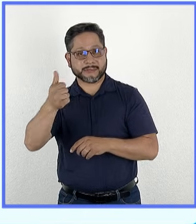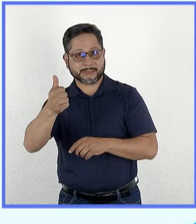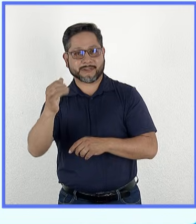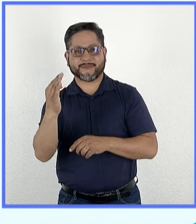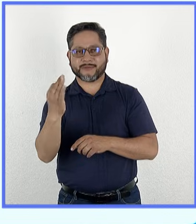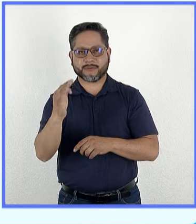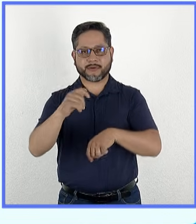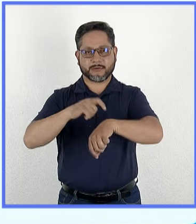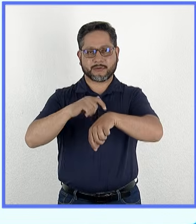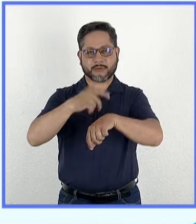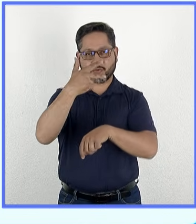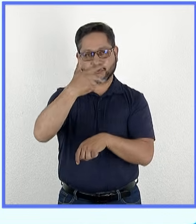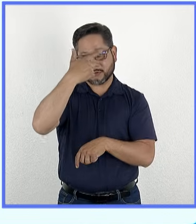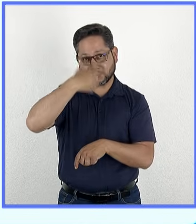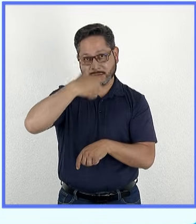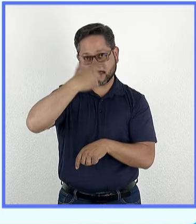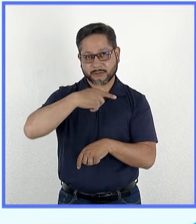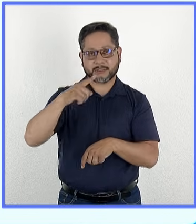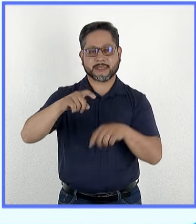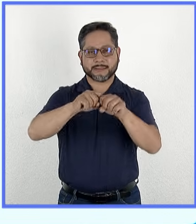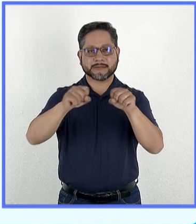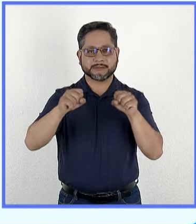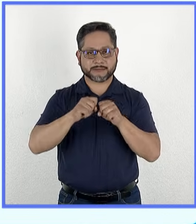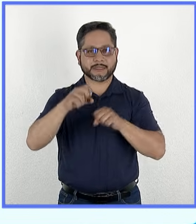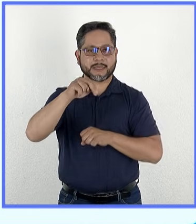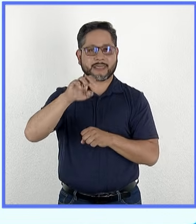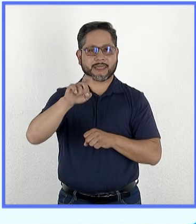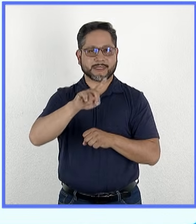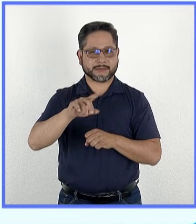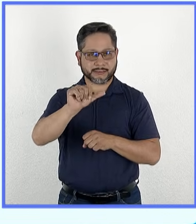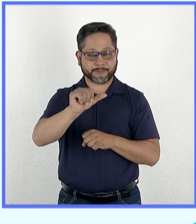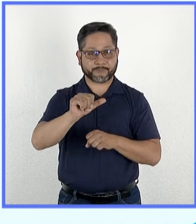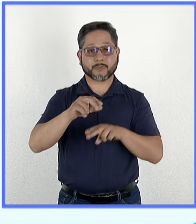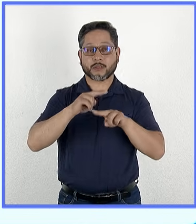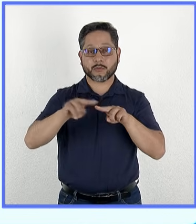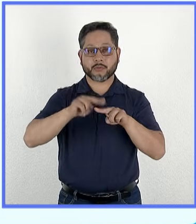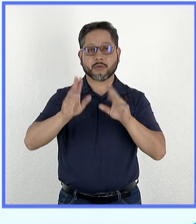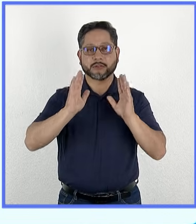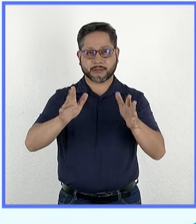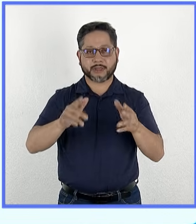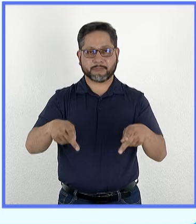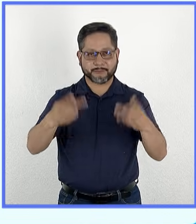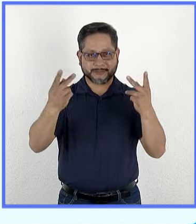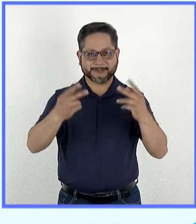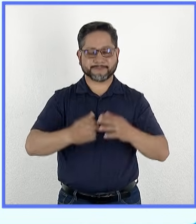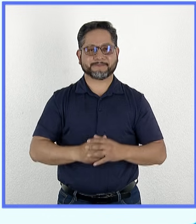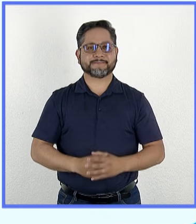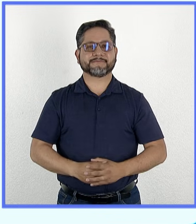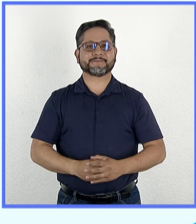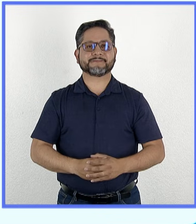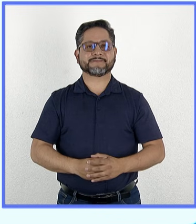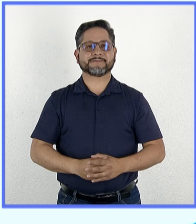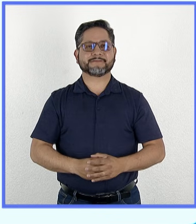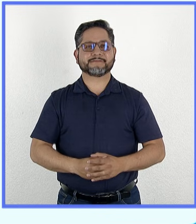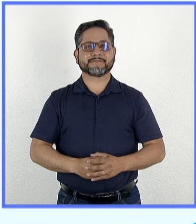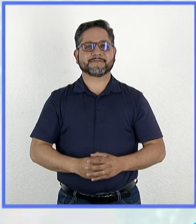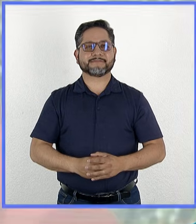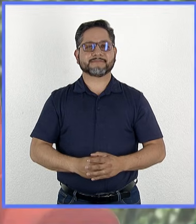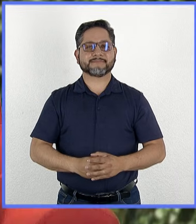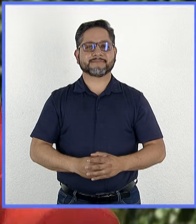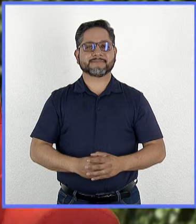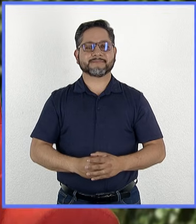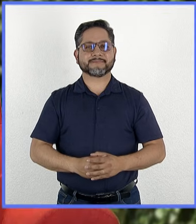de febrero a las 8 de la noche en la Sala Nezahualcóyotl y los boletos ya están a la venta.